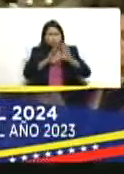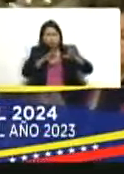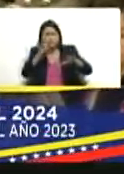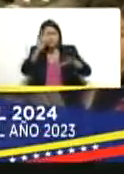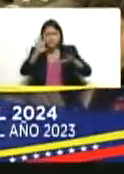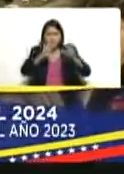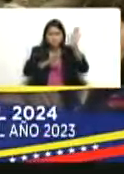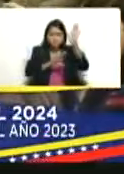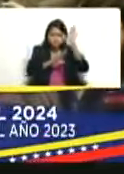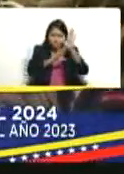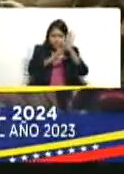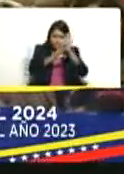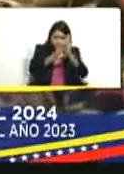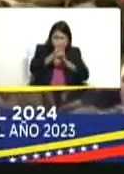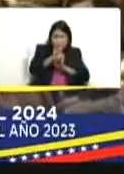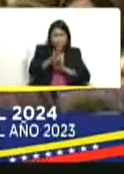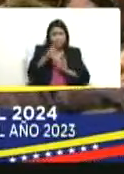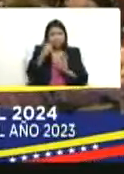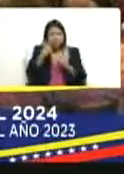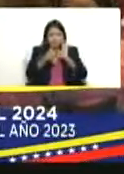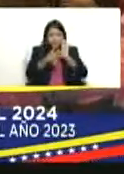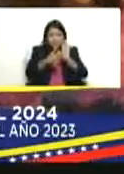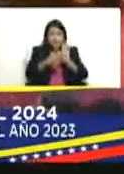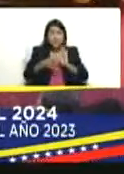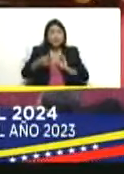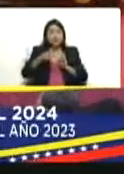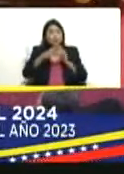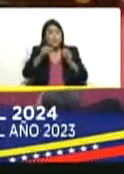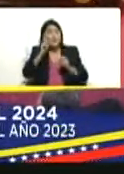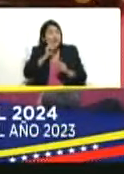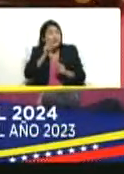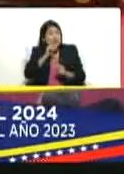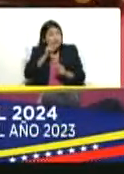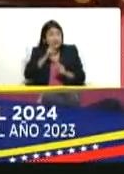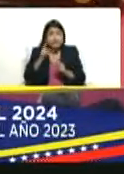integral, enfrentando todas las mentiras.